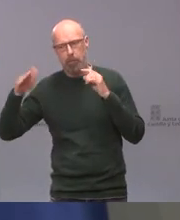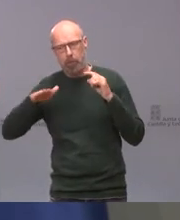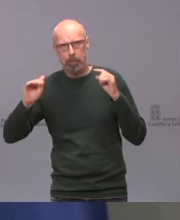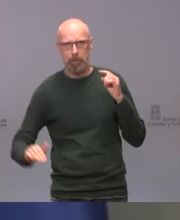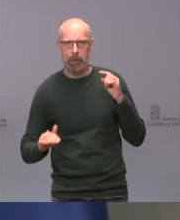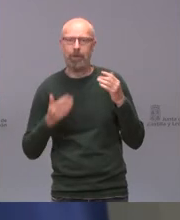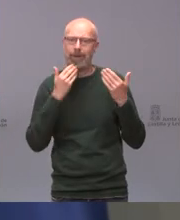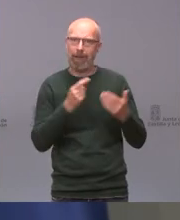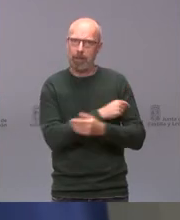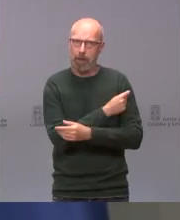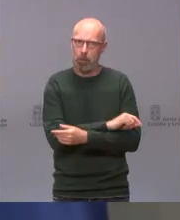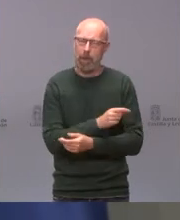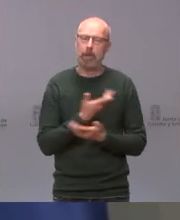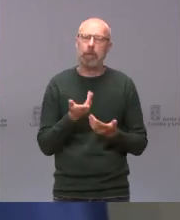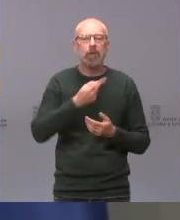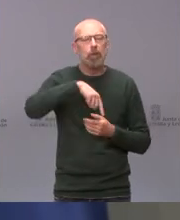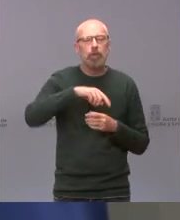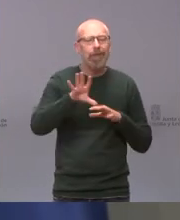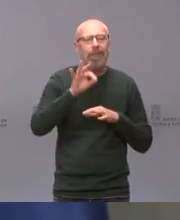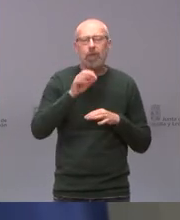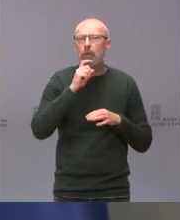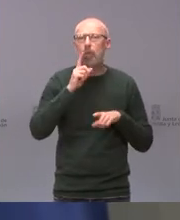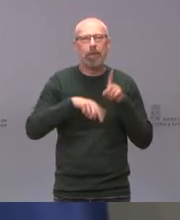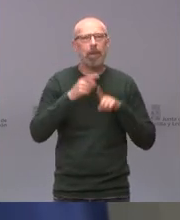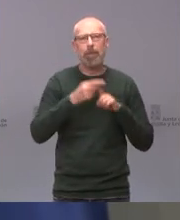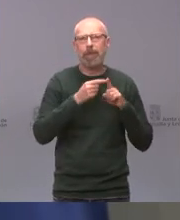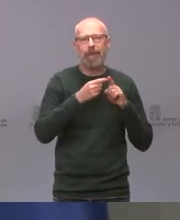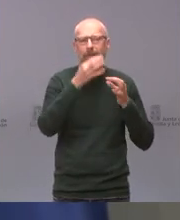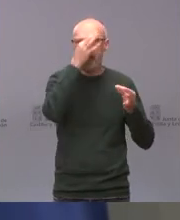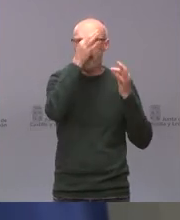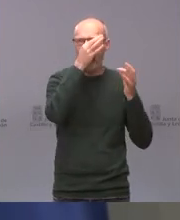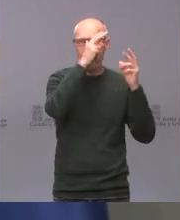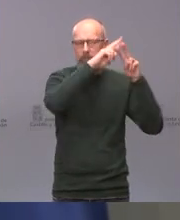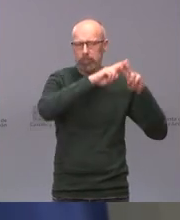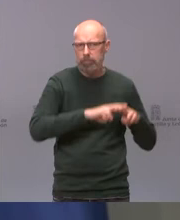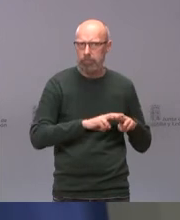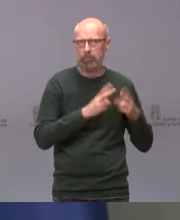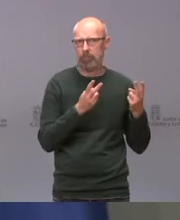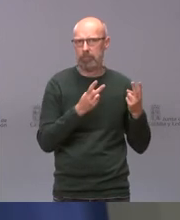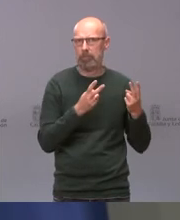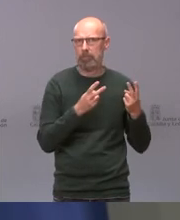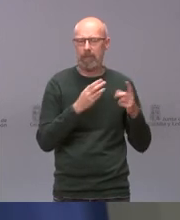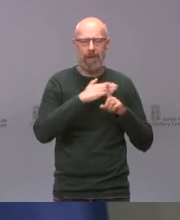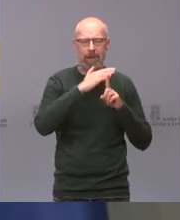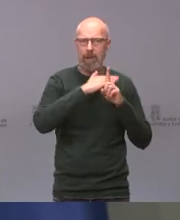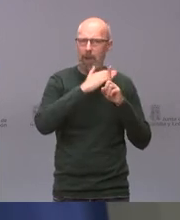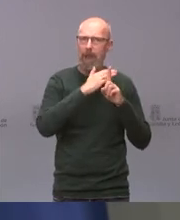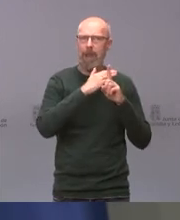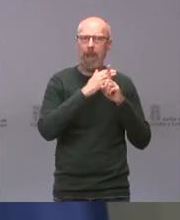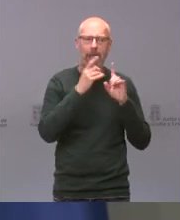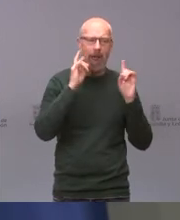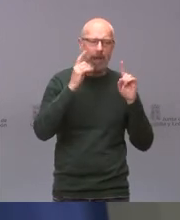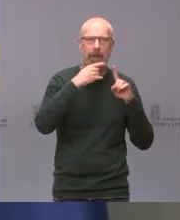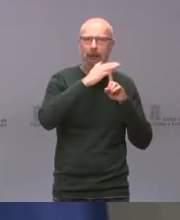manteniendo los indicadores y manteniendo el semáforo y los niveles de alerta, pero lo que va a variar